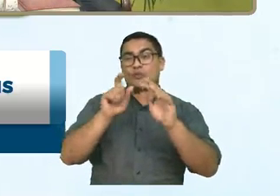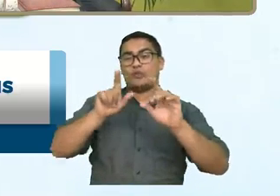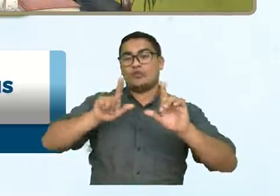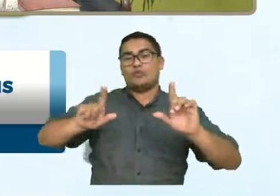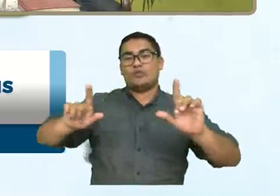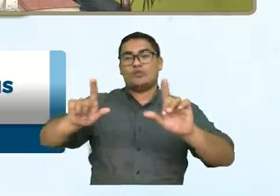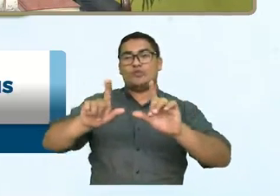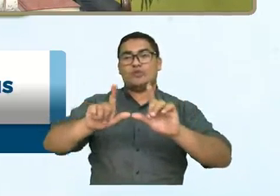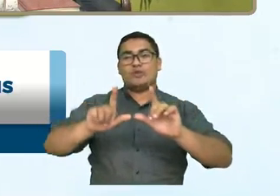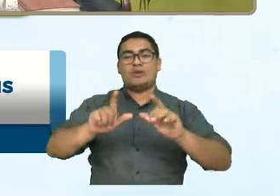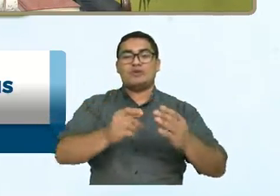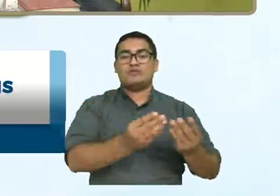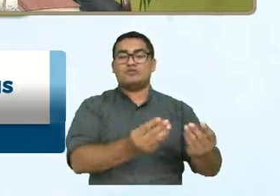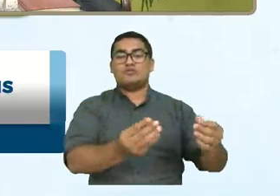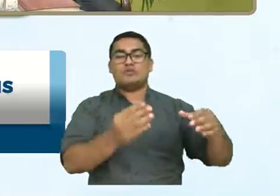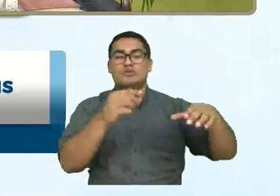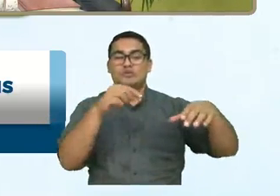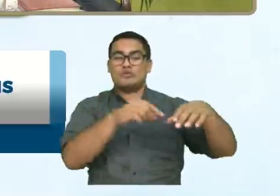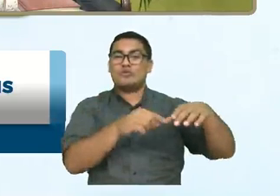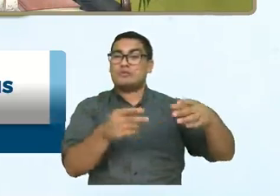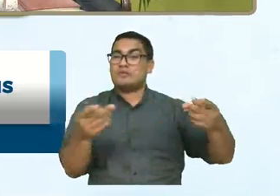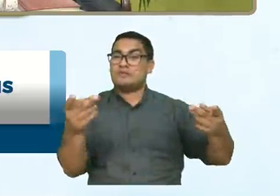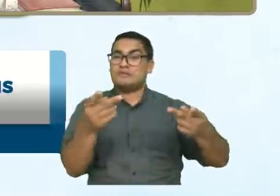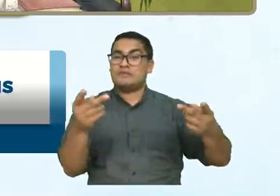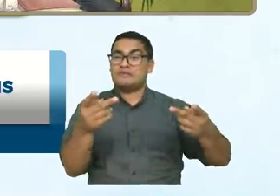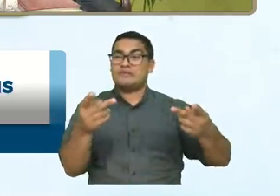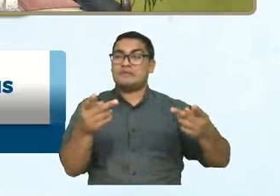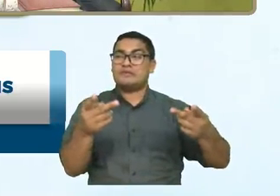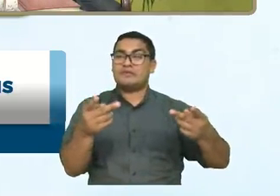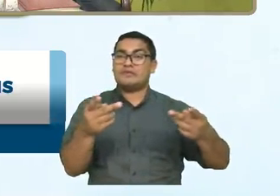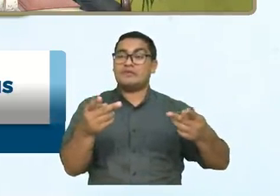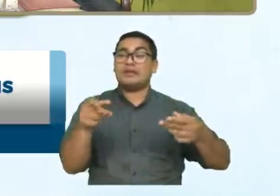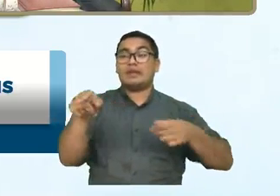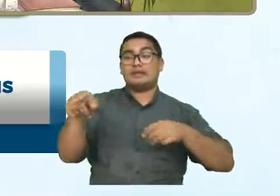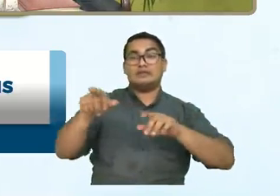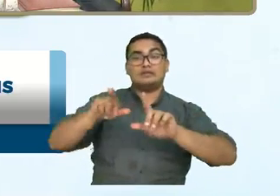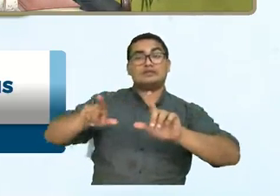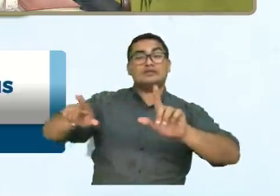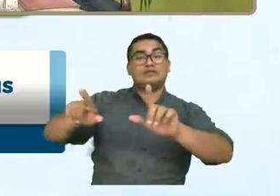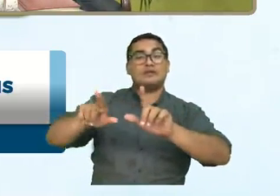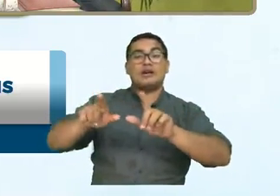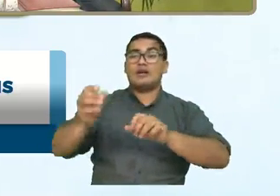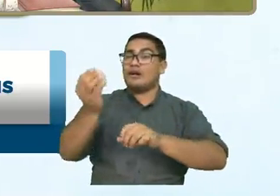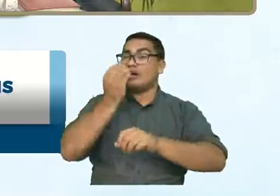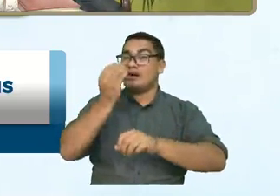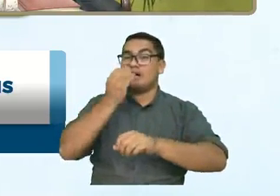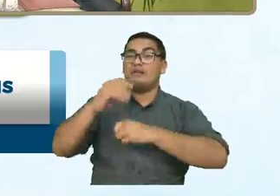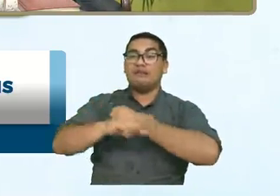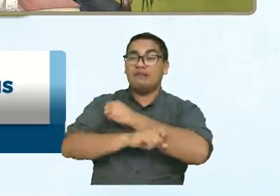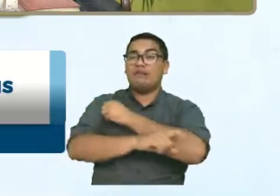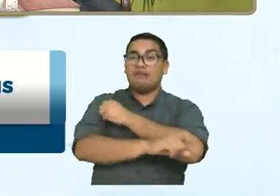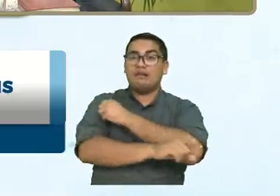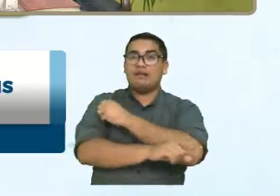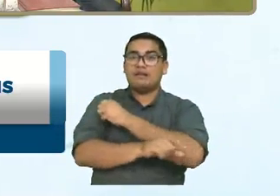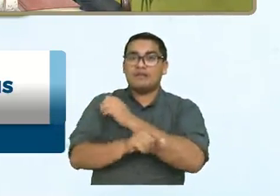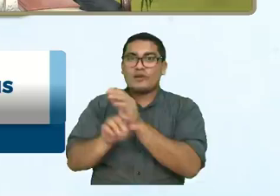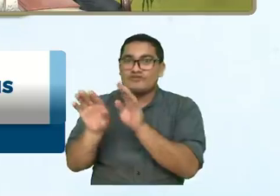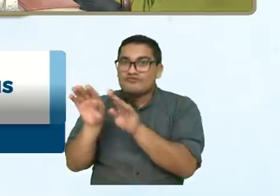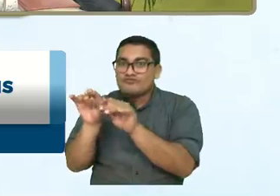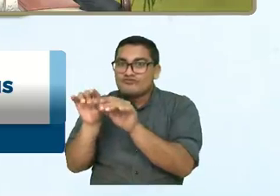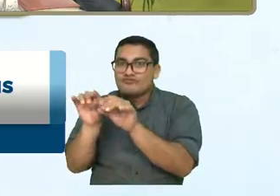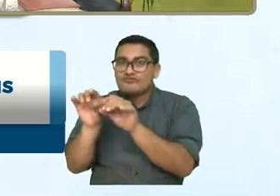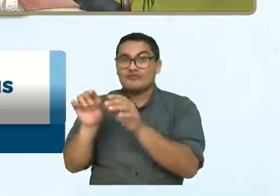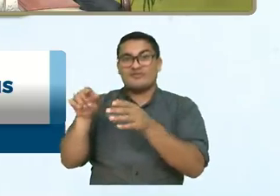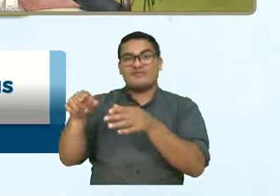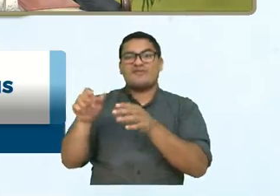nomás está el alimento. Se van a los lugares donde preparamos los alimentos, contaminan los alimentos, y esa es otra vía. Pero también